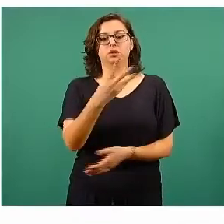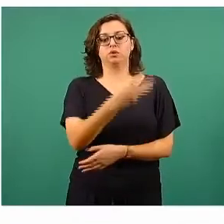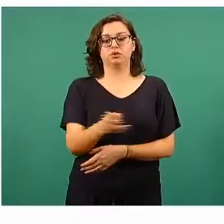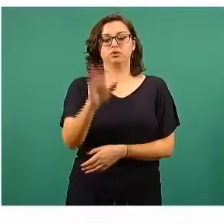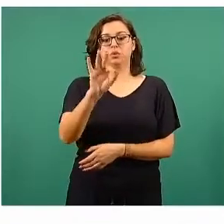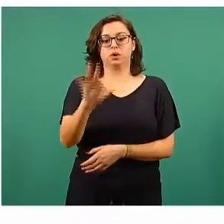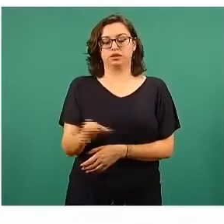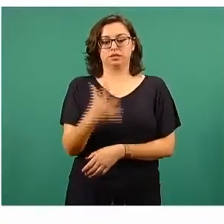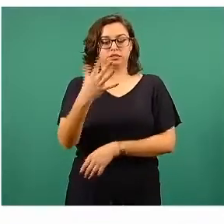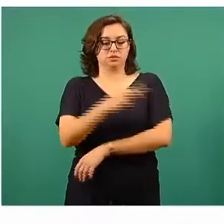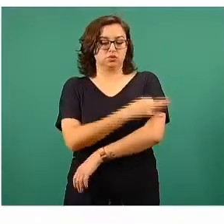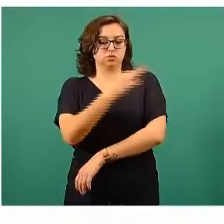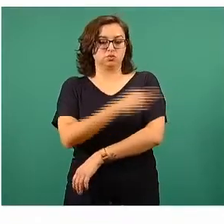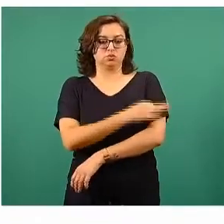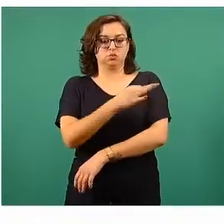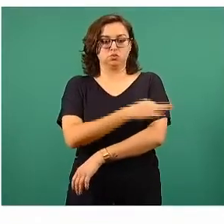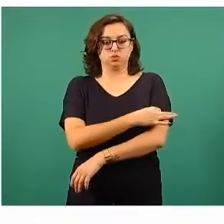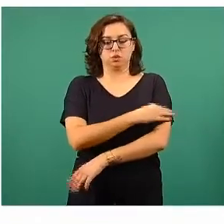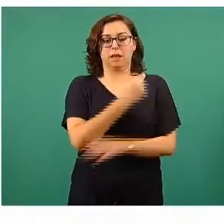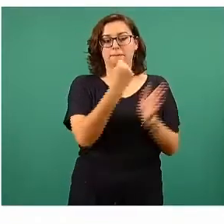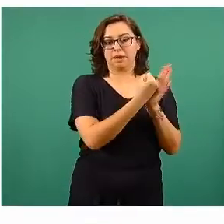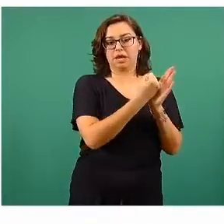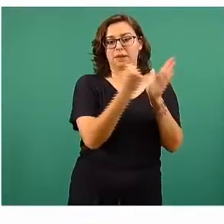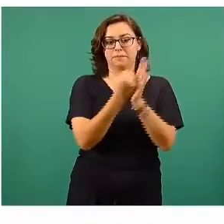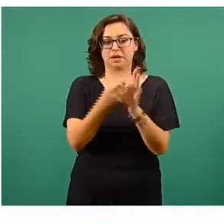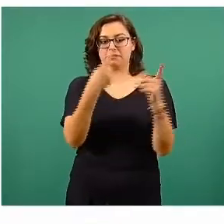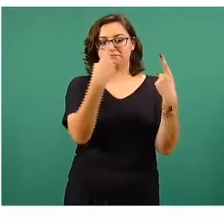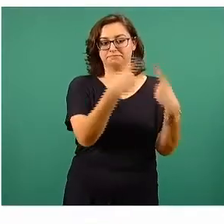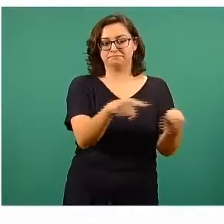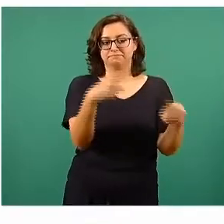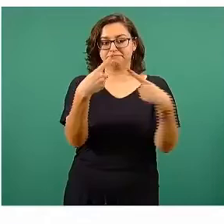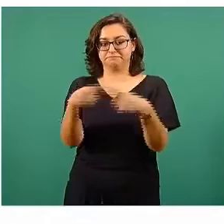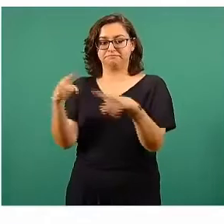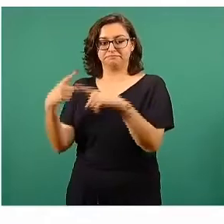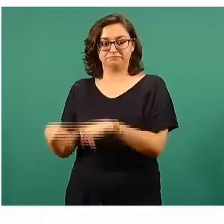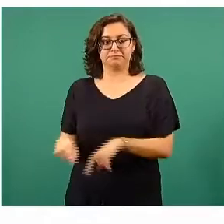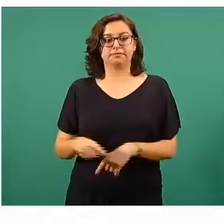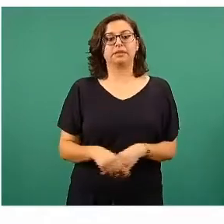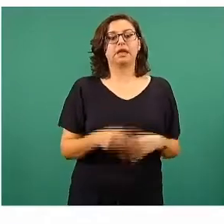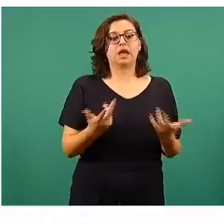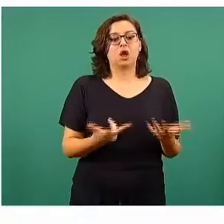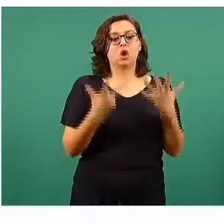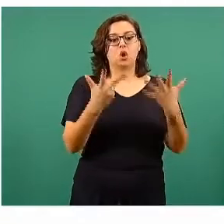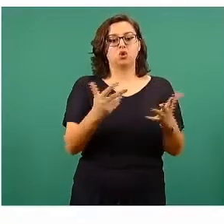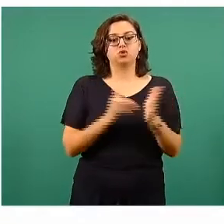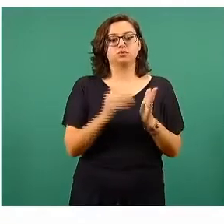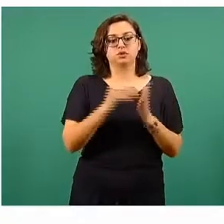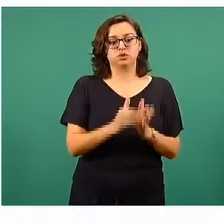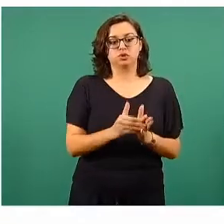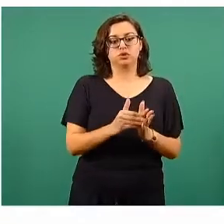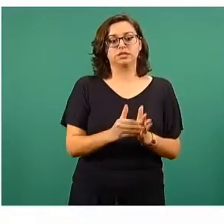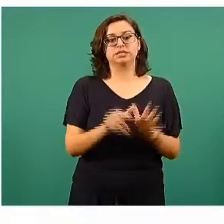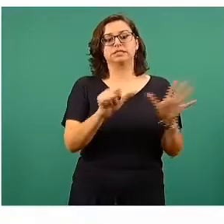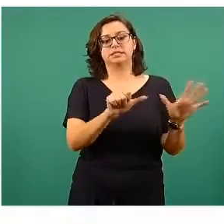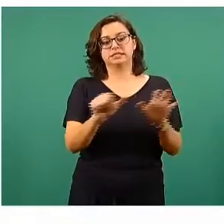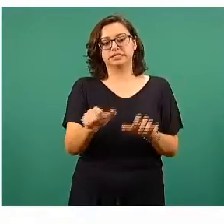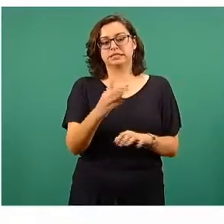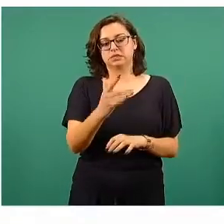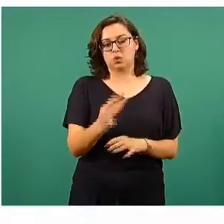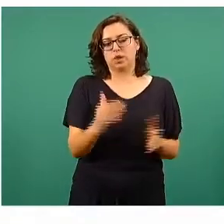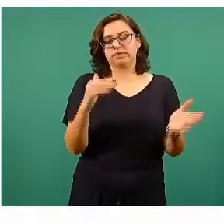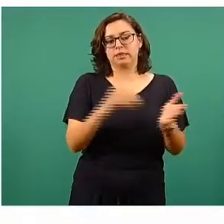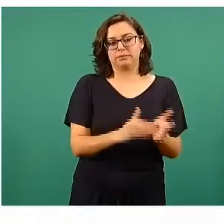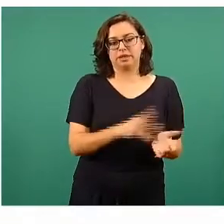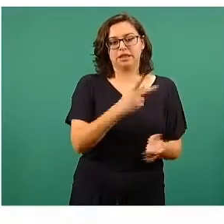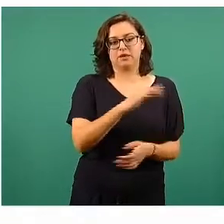21.024.445 dosis, que se distribuyen así de acuerdo con los tipos de vacuna: 8.600.000, casi 650.000